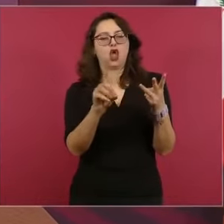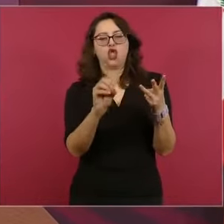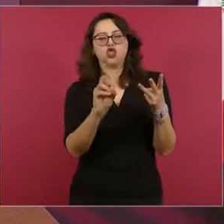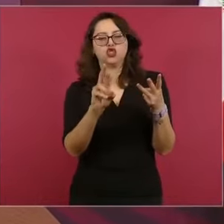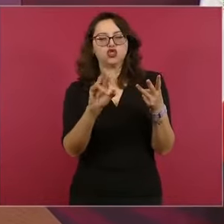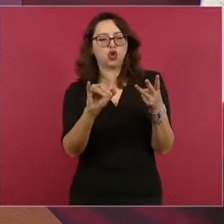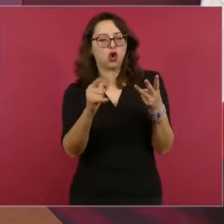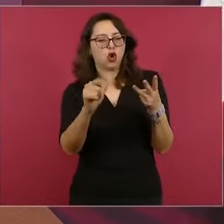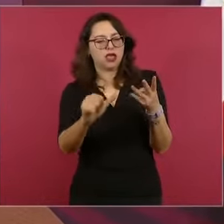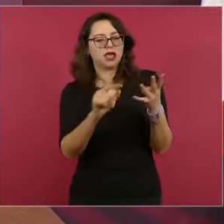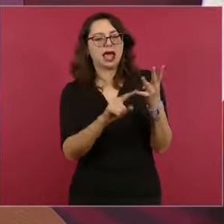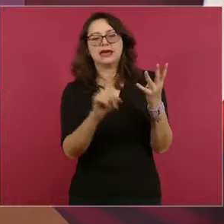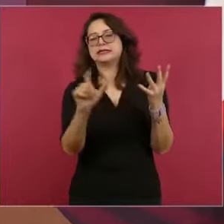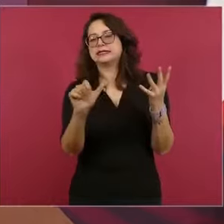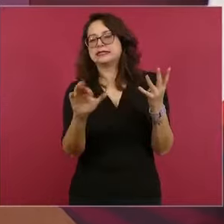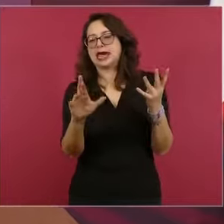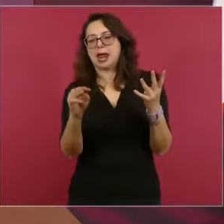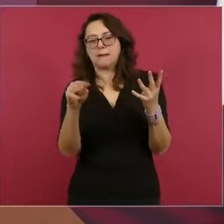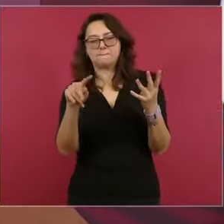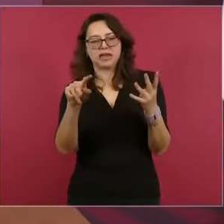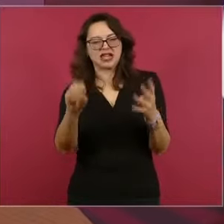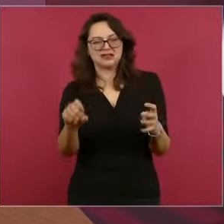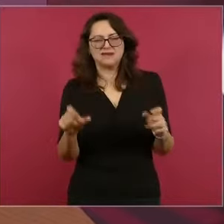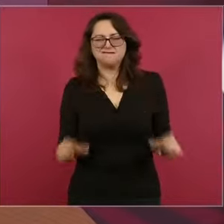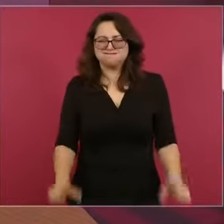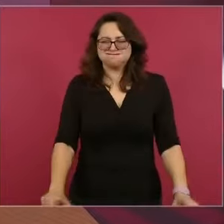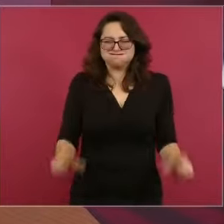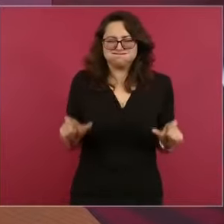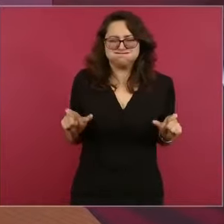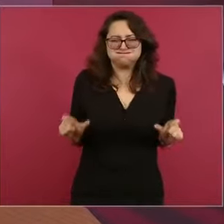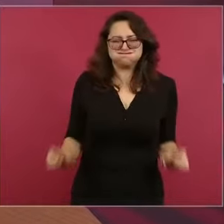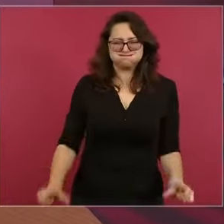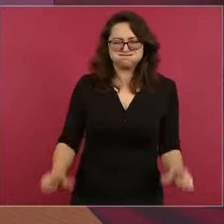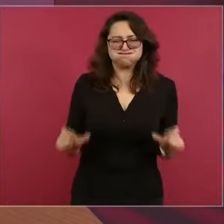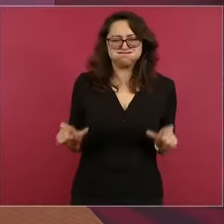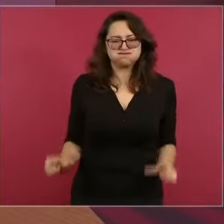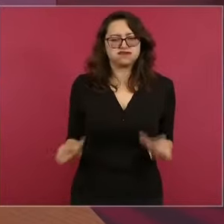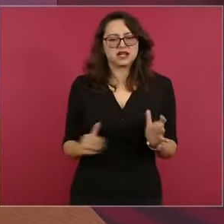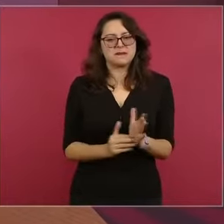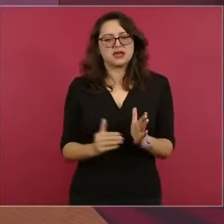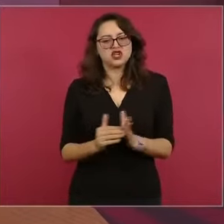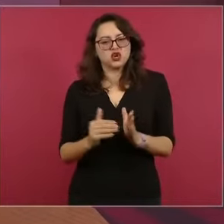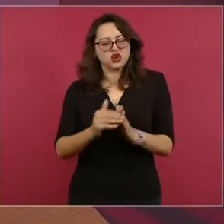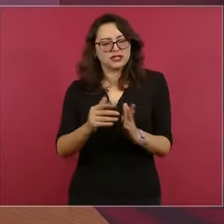un Sarmiento. Esos ganan muchísimo. Ojalá y nos digan cuánto.